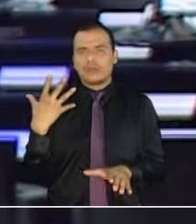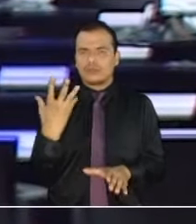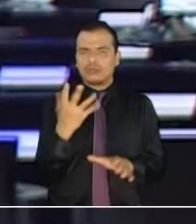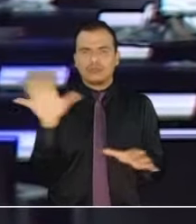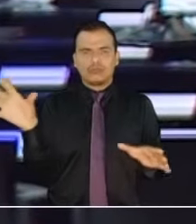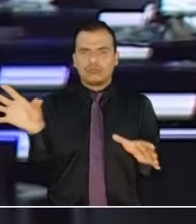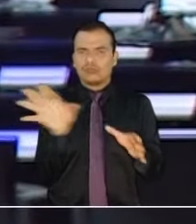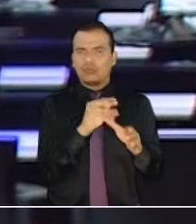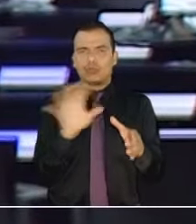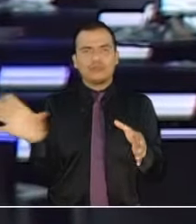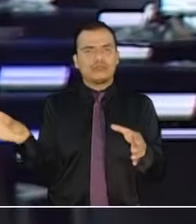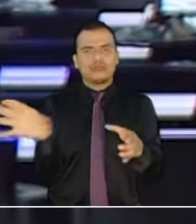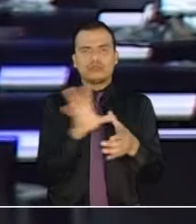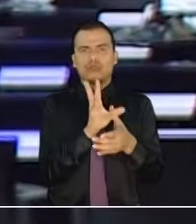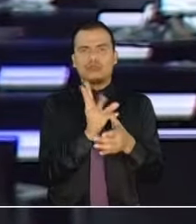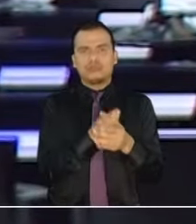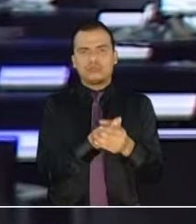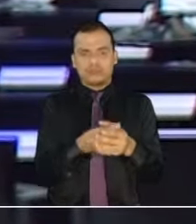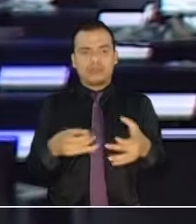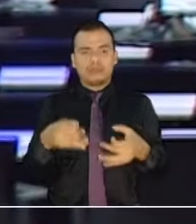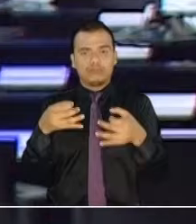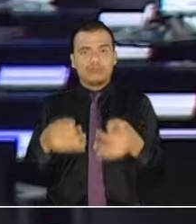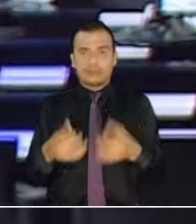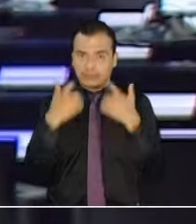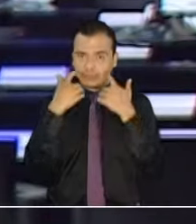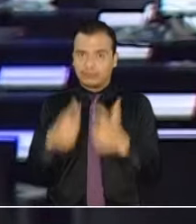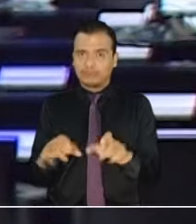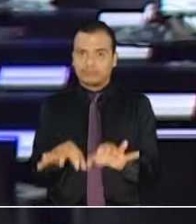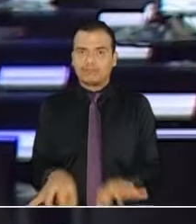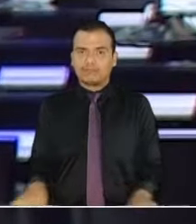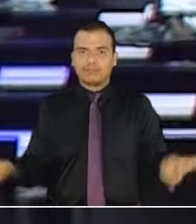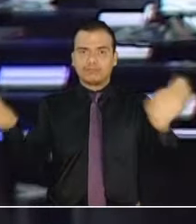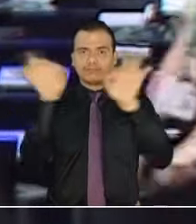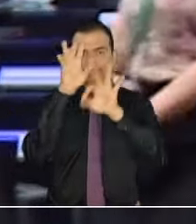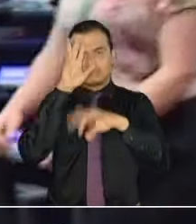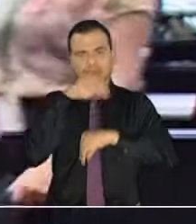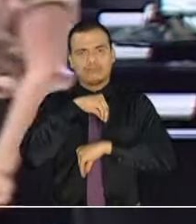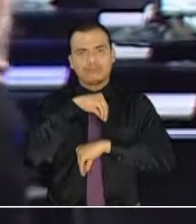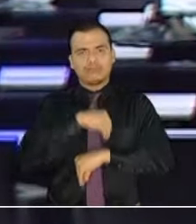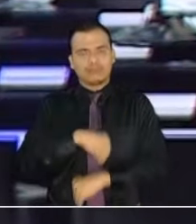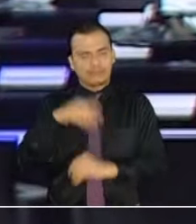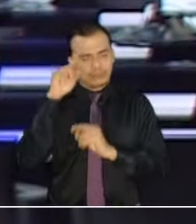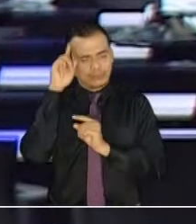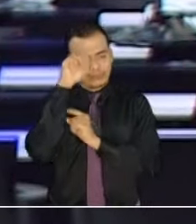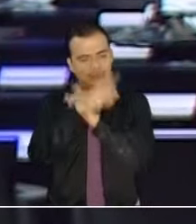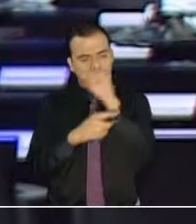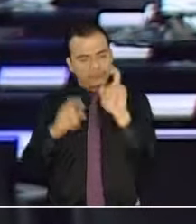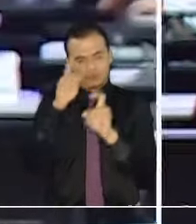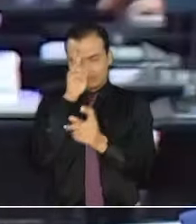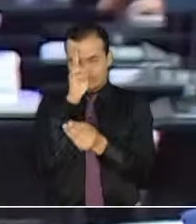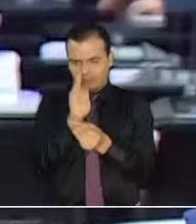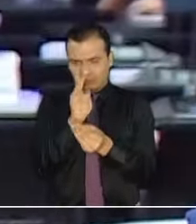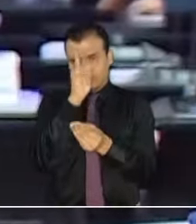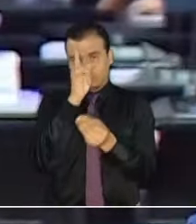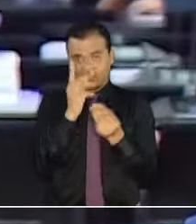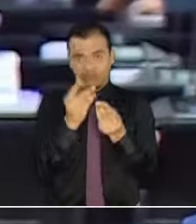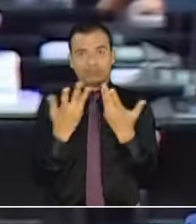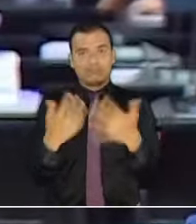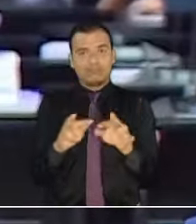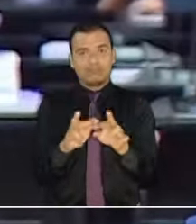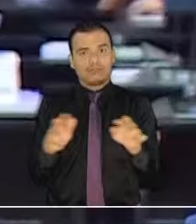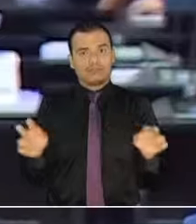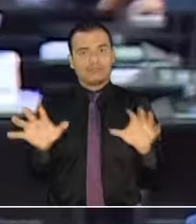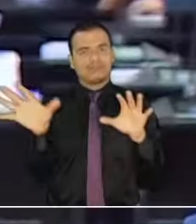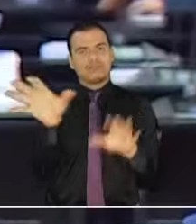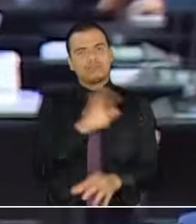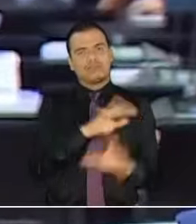de la biodiversidad en nuestros territorios, que todos seamos parte de aquello y podamos cuidar el mundo también. Traer nuestras estrategias para